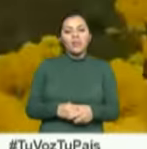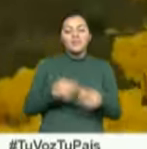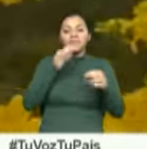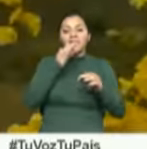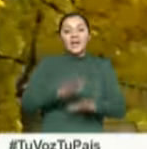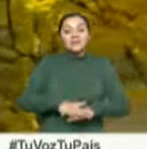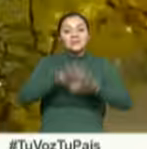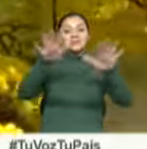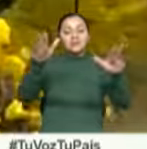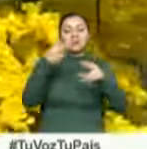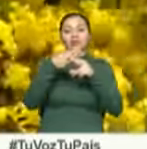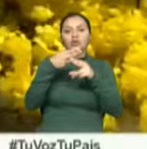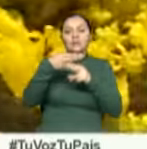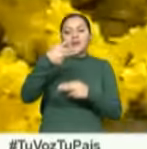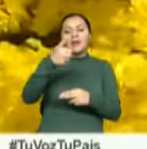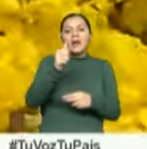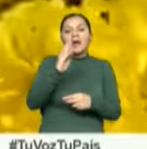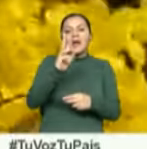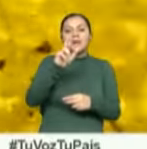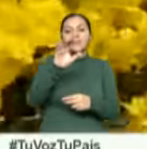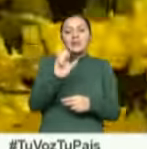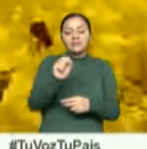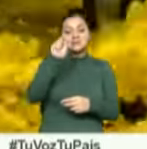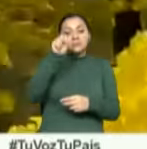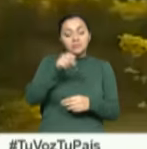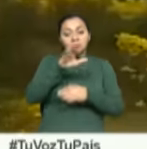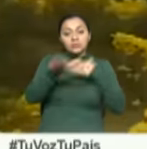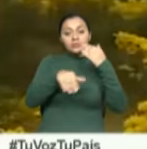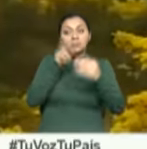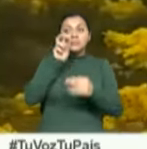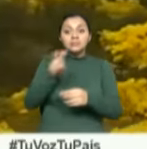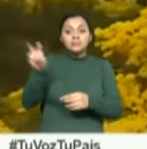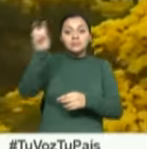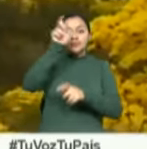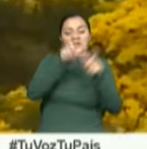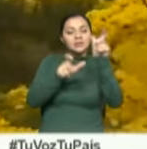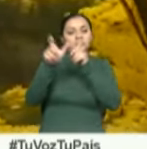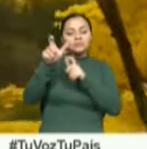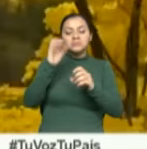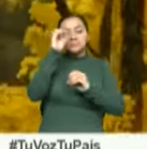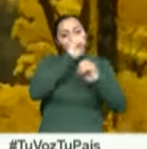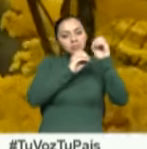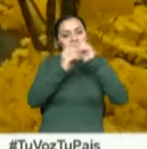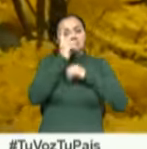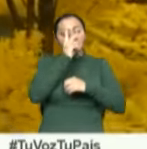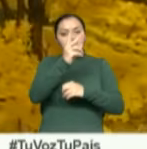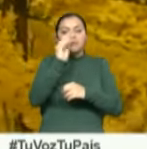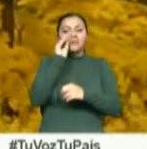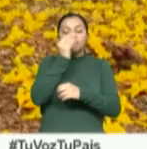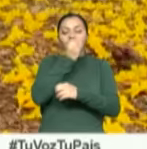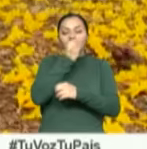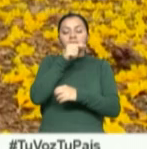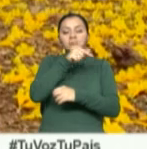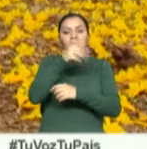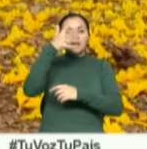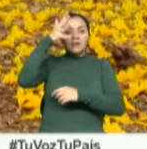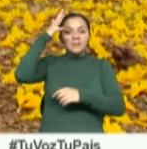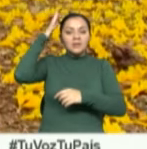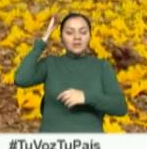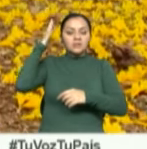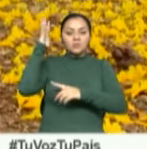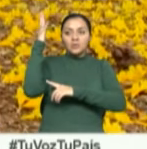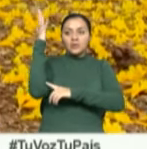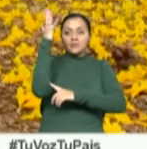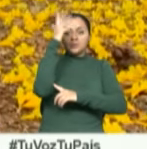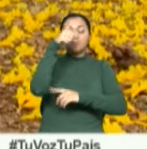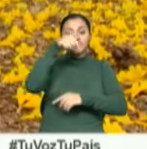Las Abras es el punto más adecuado para que los excursionistas puedan observar las flores amarillas de este milenario árbol.